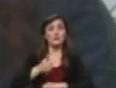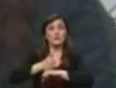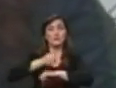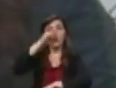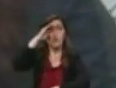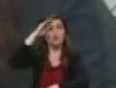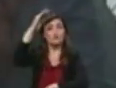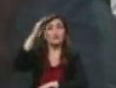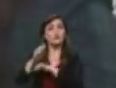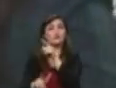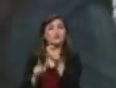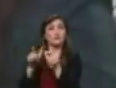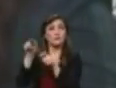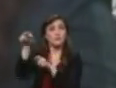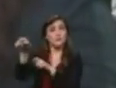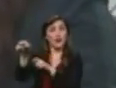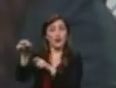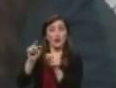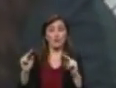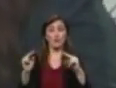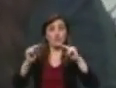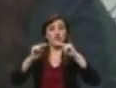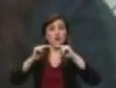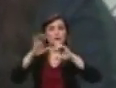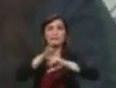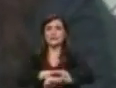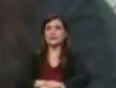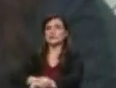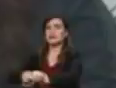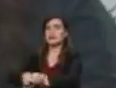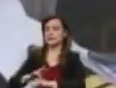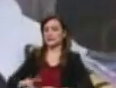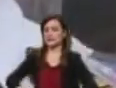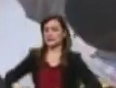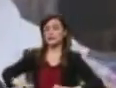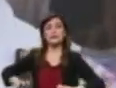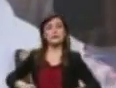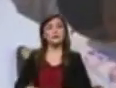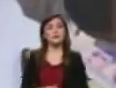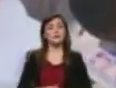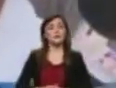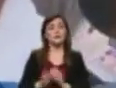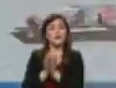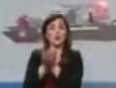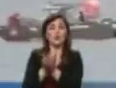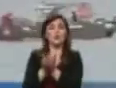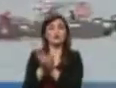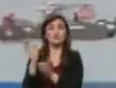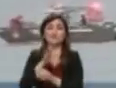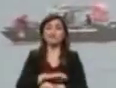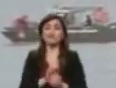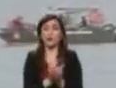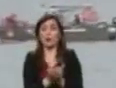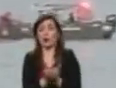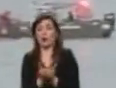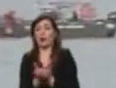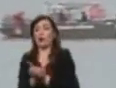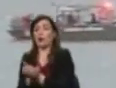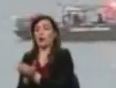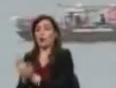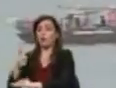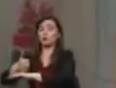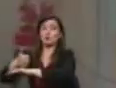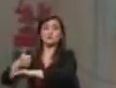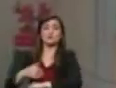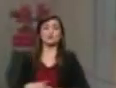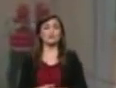y los tripulantes que dejaron en estas condiciones el puente fueron detenidos para investigación. Y el barco está a órdenes de la capitanía. 860 metros de